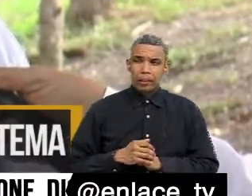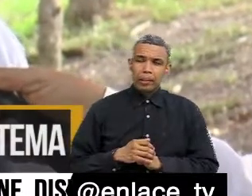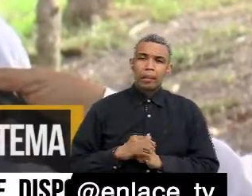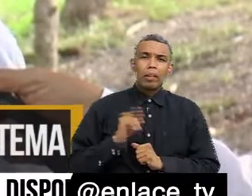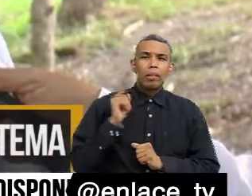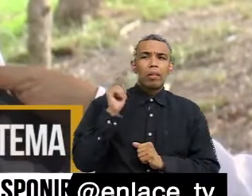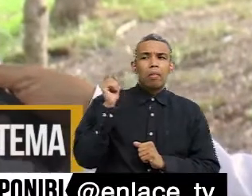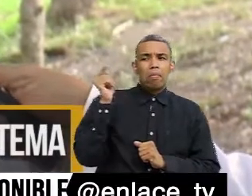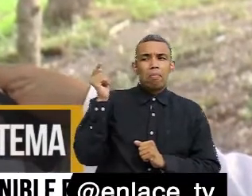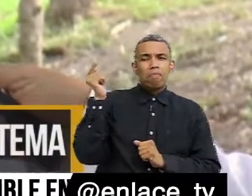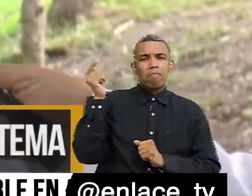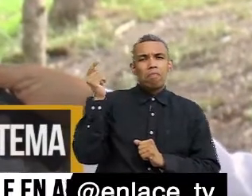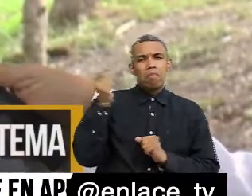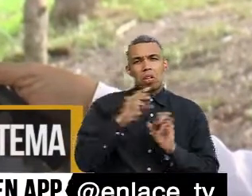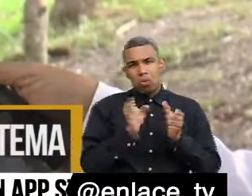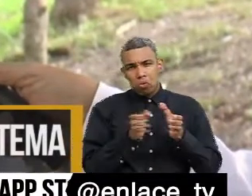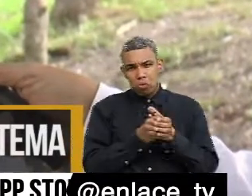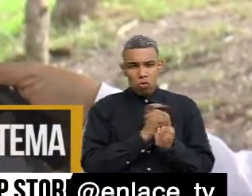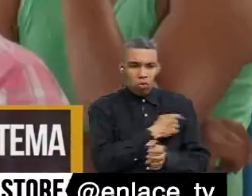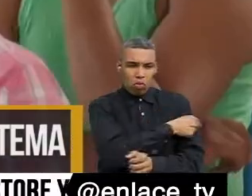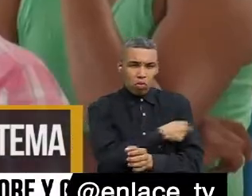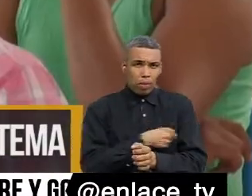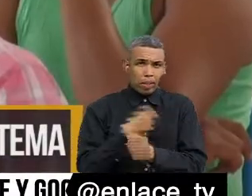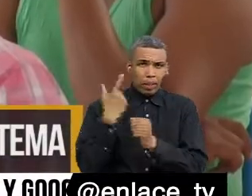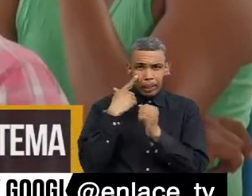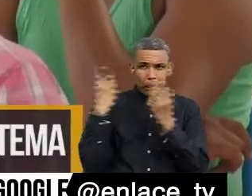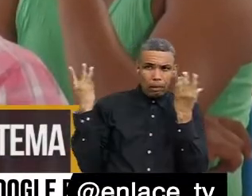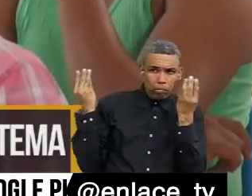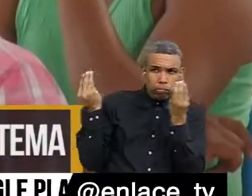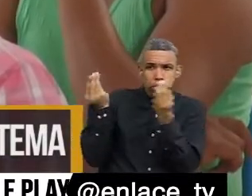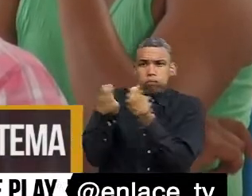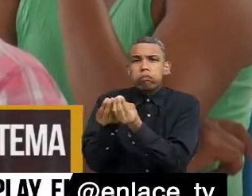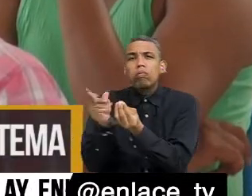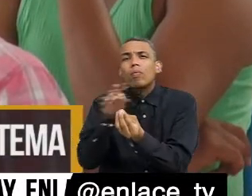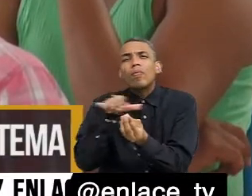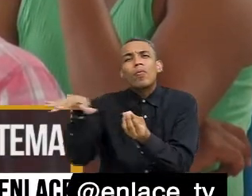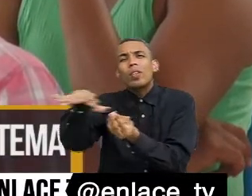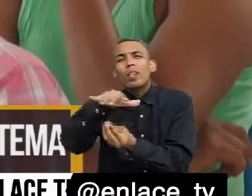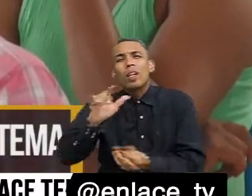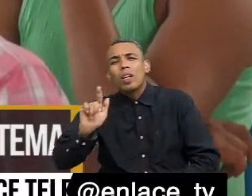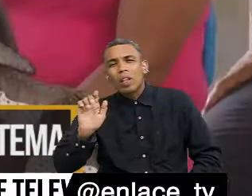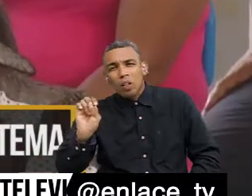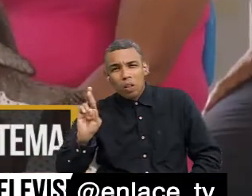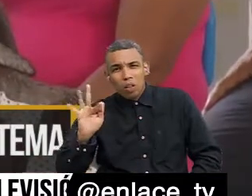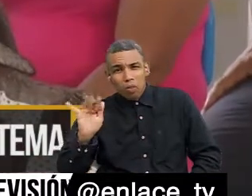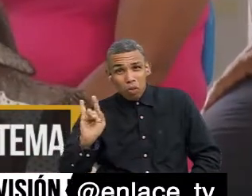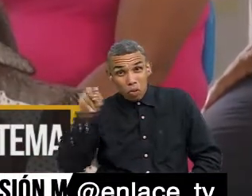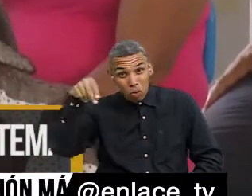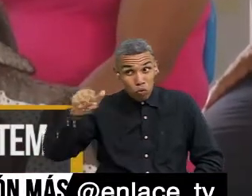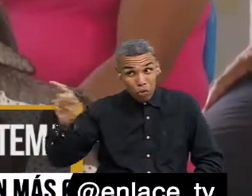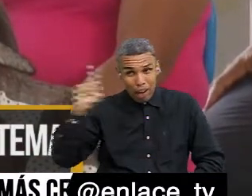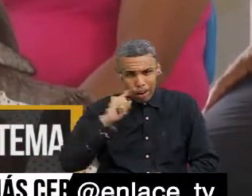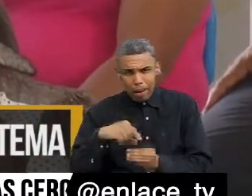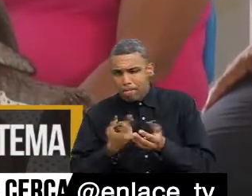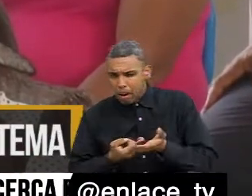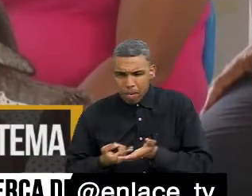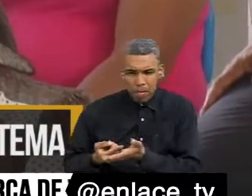con un comité que ellos han creado para explicar cómo iba a ser el tramo de la ruta del cacao sobre la fortuna